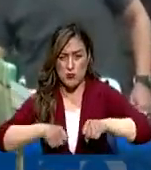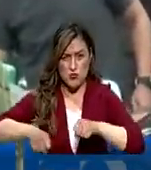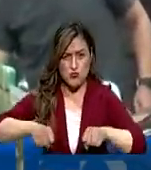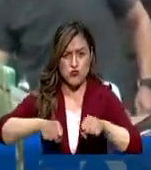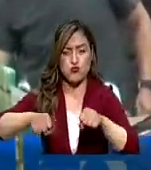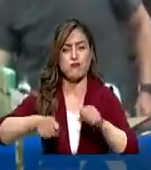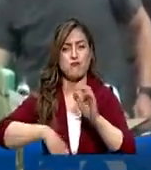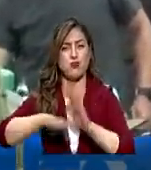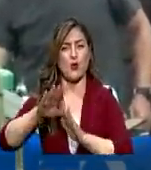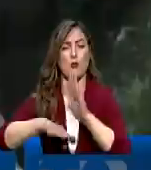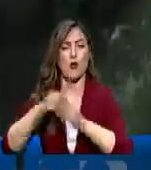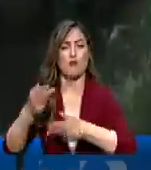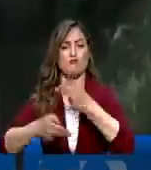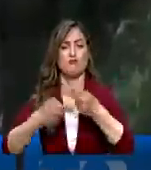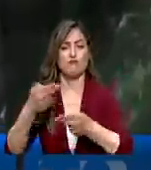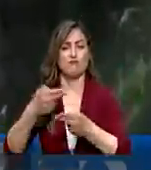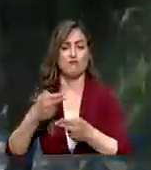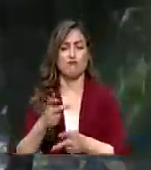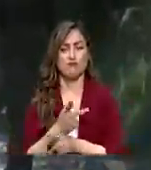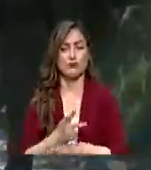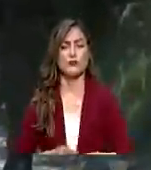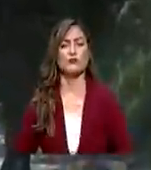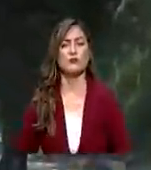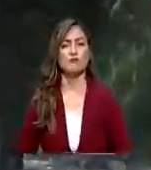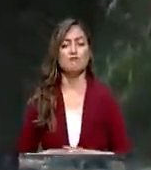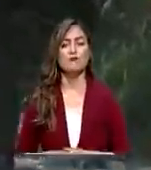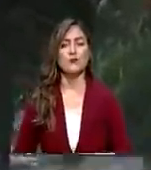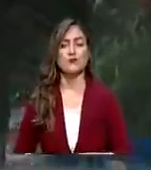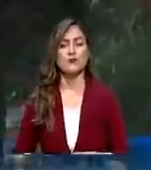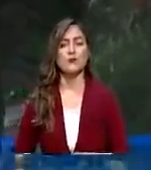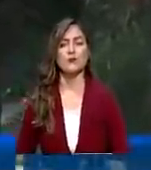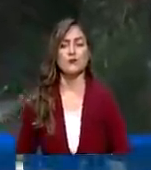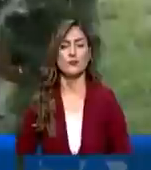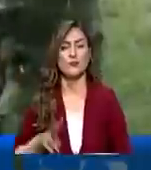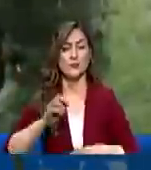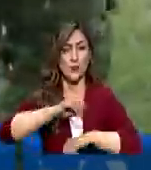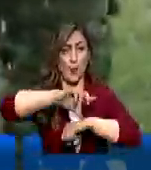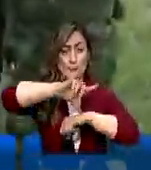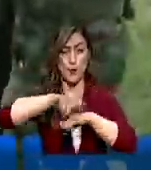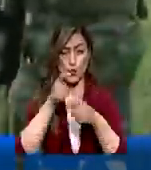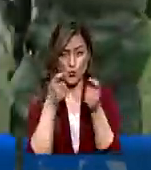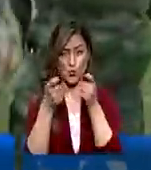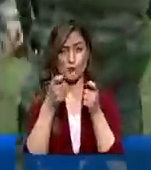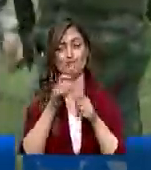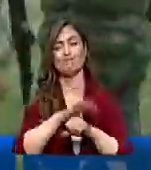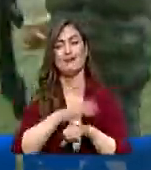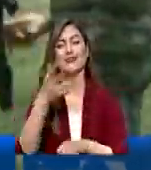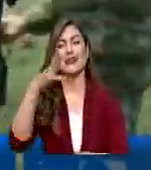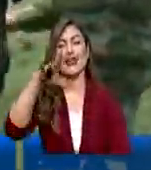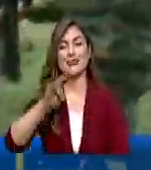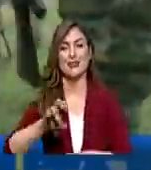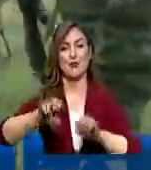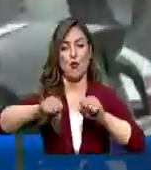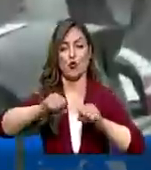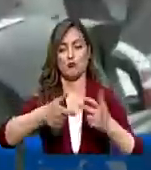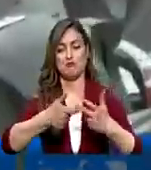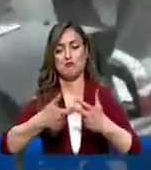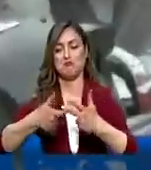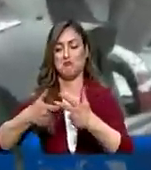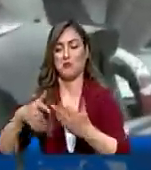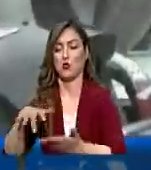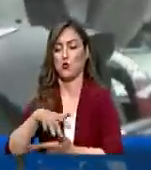bastante paso de contrabando. En efecto, en tan solo 20 minutos de operativo se retuvieron 17 motocicletas de